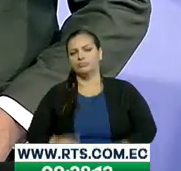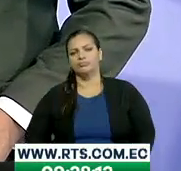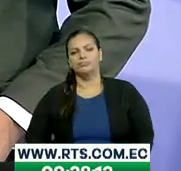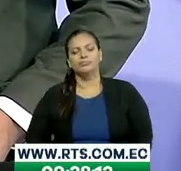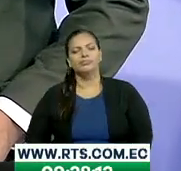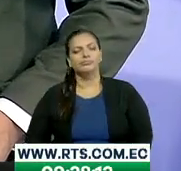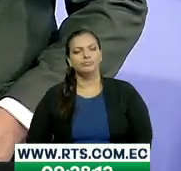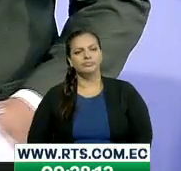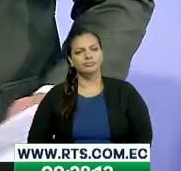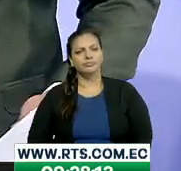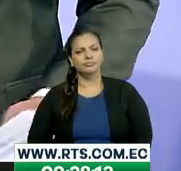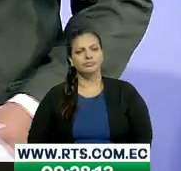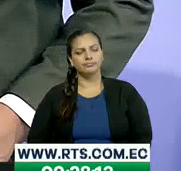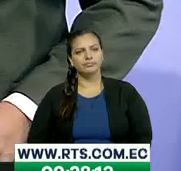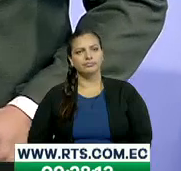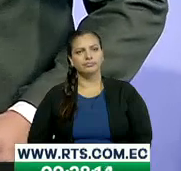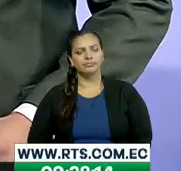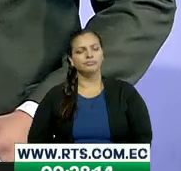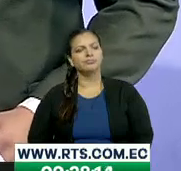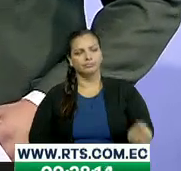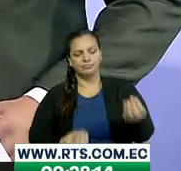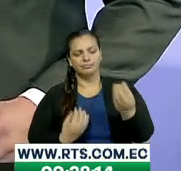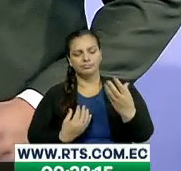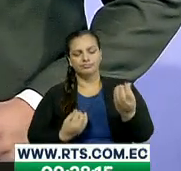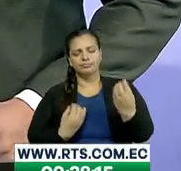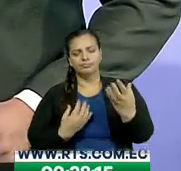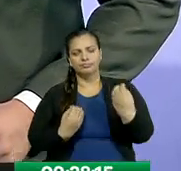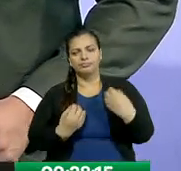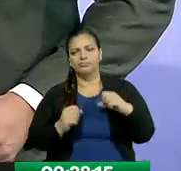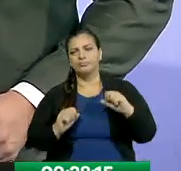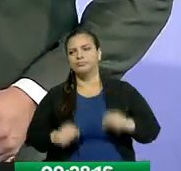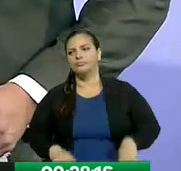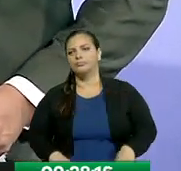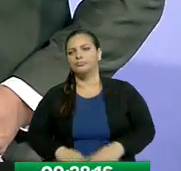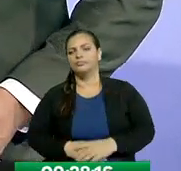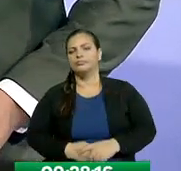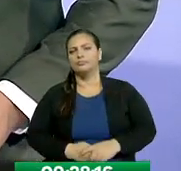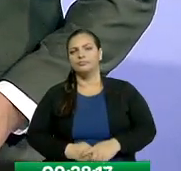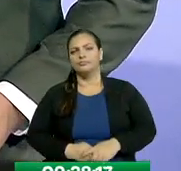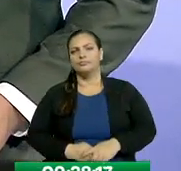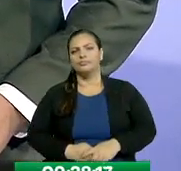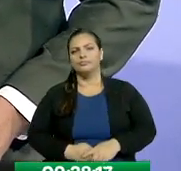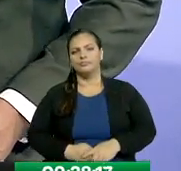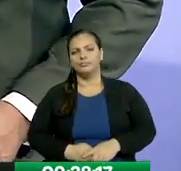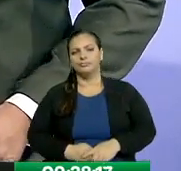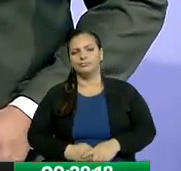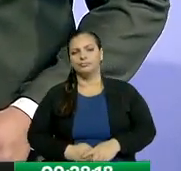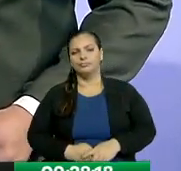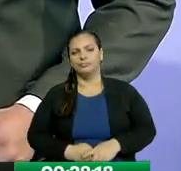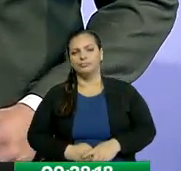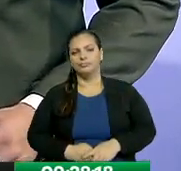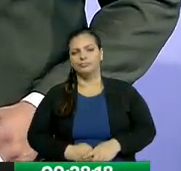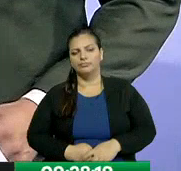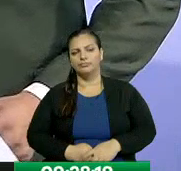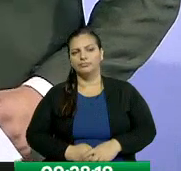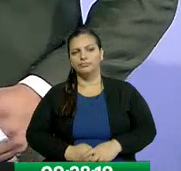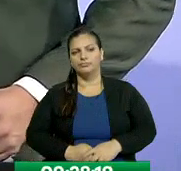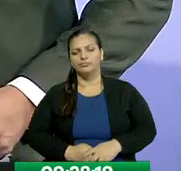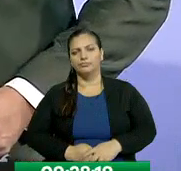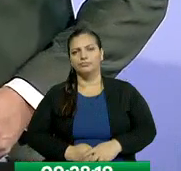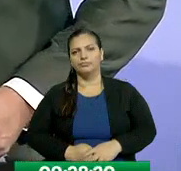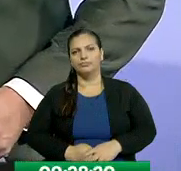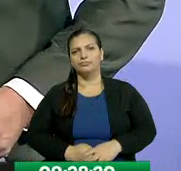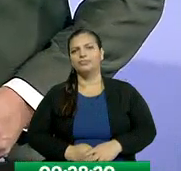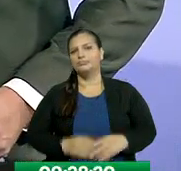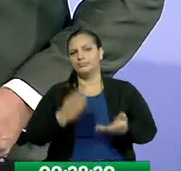compañero Jorge Salazar para que nos dé más luces, más información de lo que pasa en ese sector de la ciudad de Guayaquil, precisamente en la vía de la costa. Ya